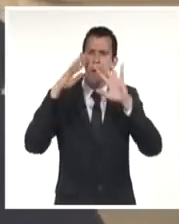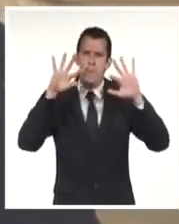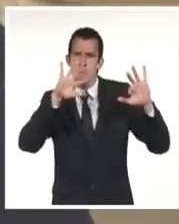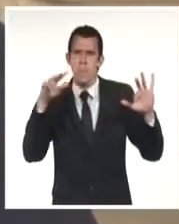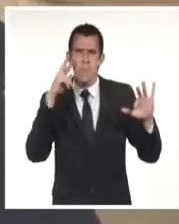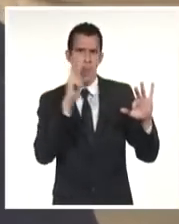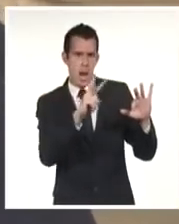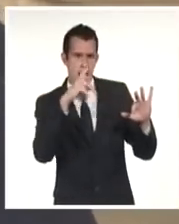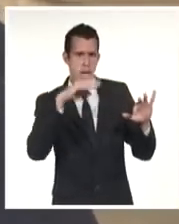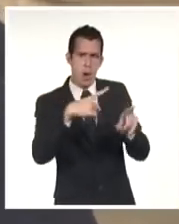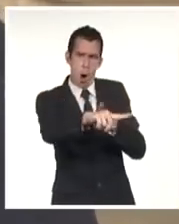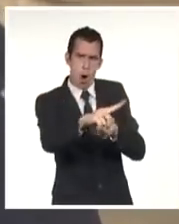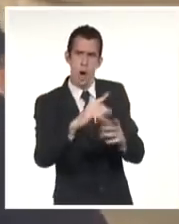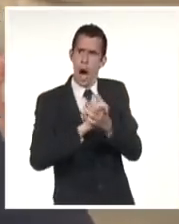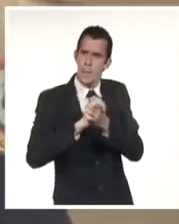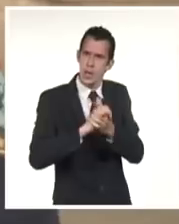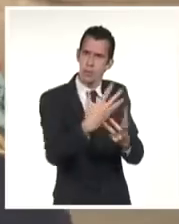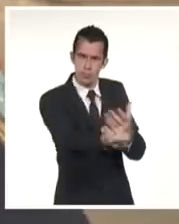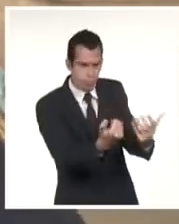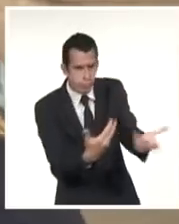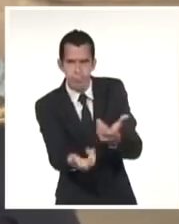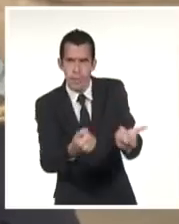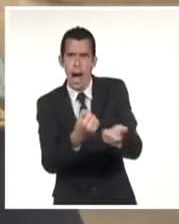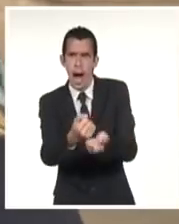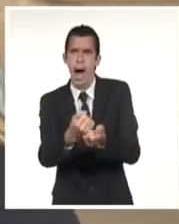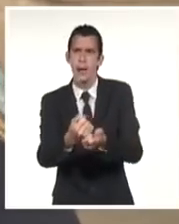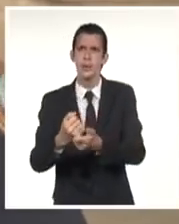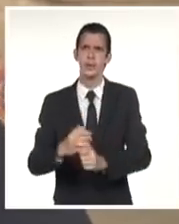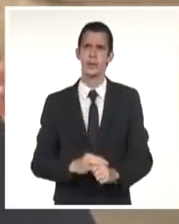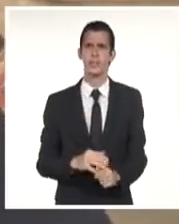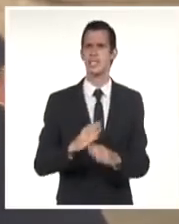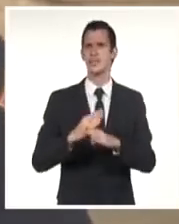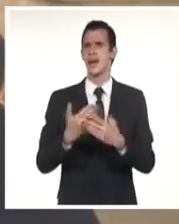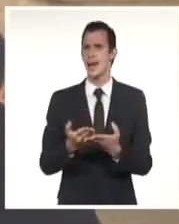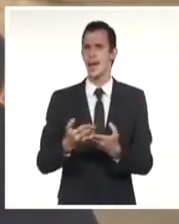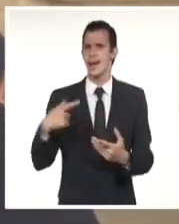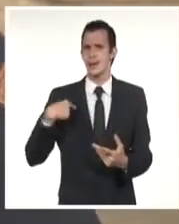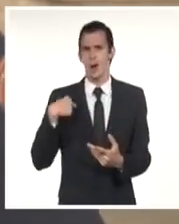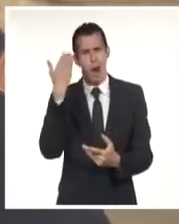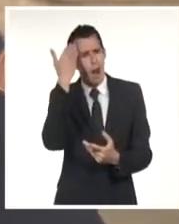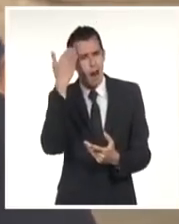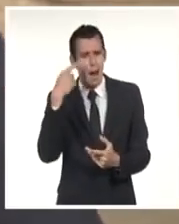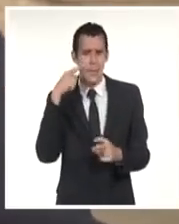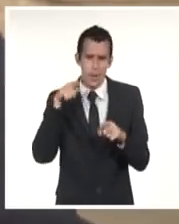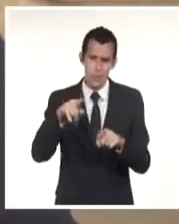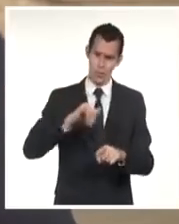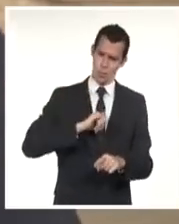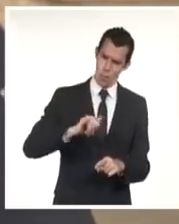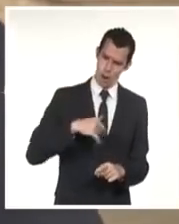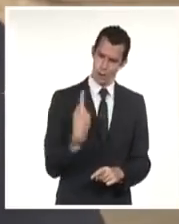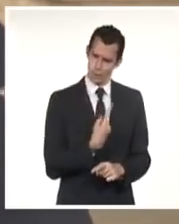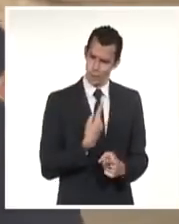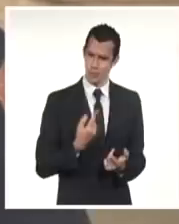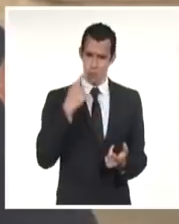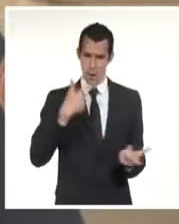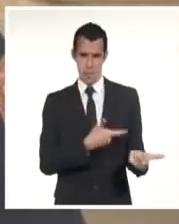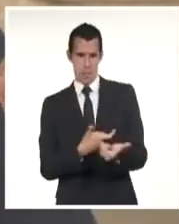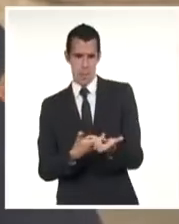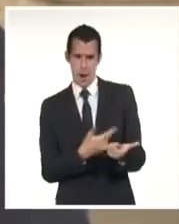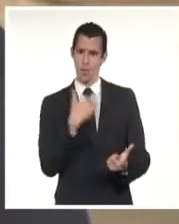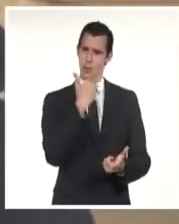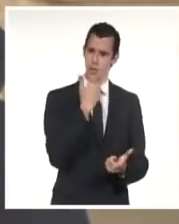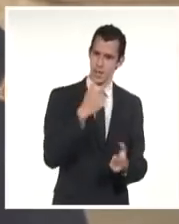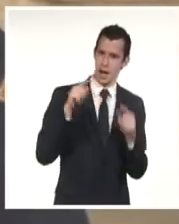así sacó a otros amiguitos. Es decir, hice hincapié en que él era otro héroe más, igual que nosotros, e intervine con la mamá, que era en